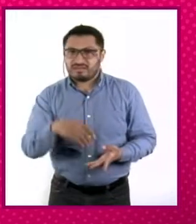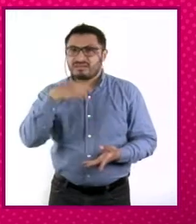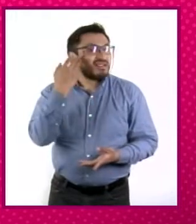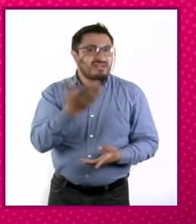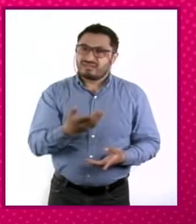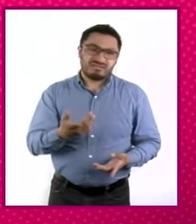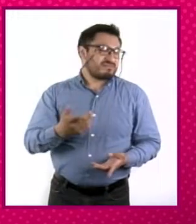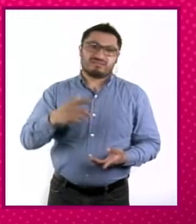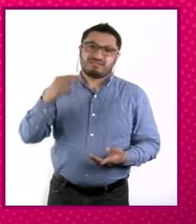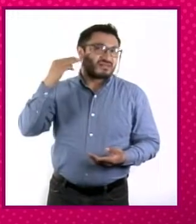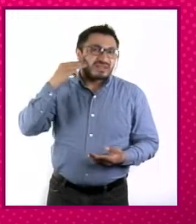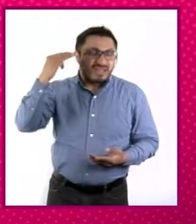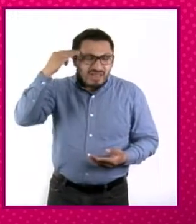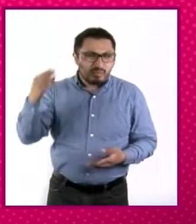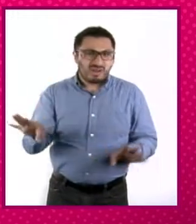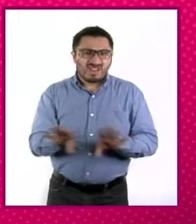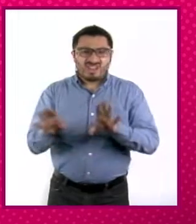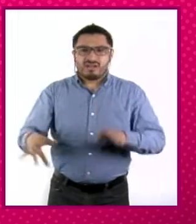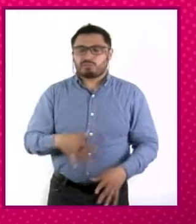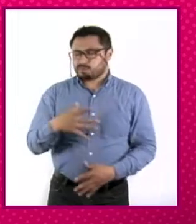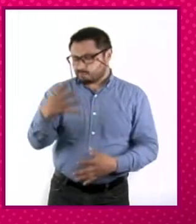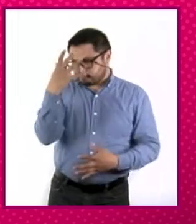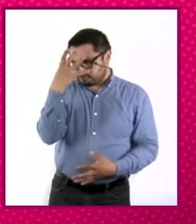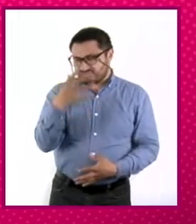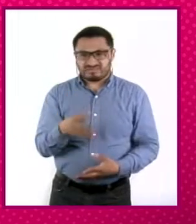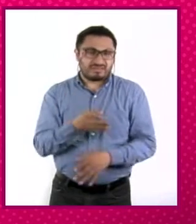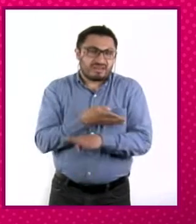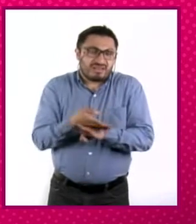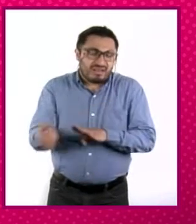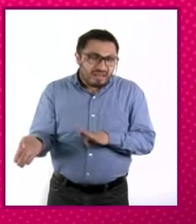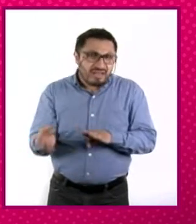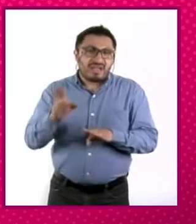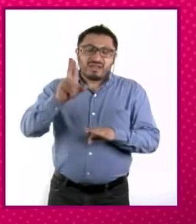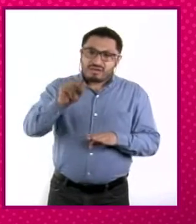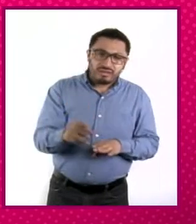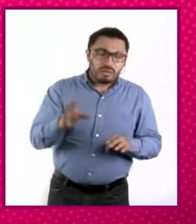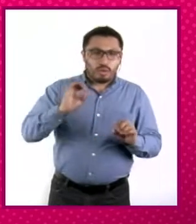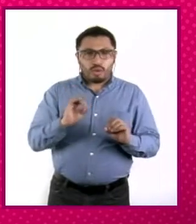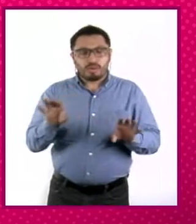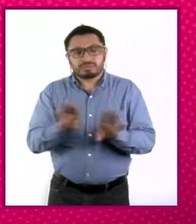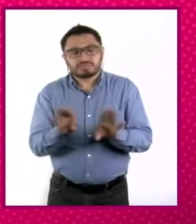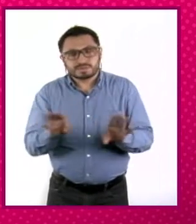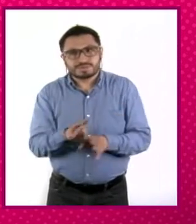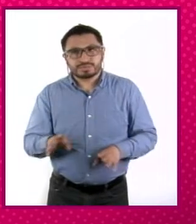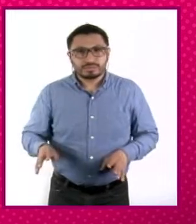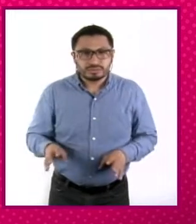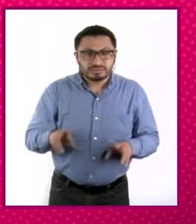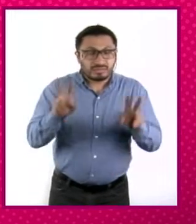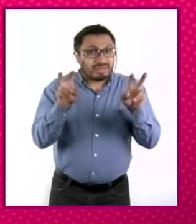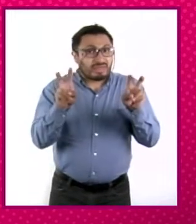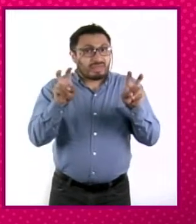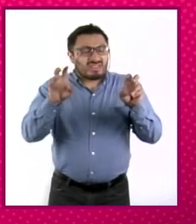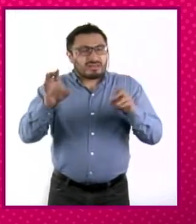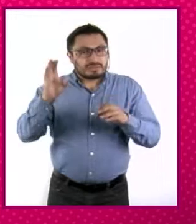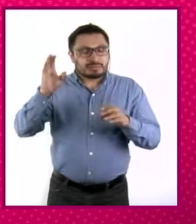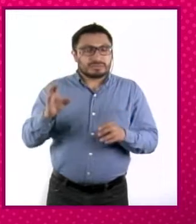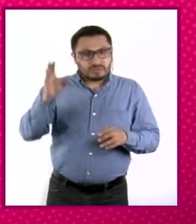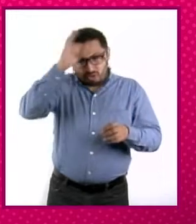maya, les da vergüenza no ser blancos o no integrarse a la otra, entre comillotas,